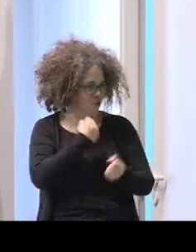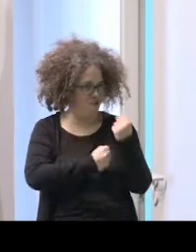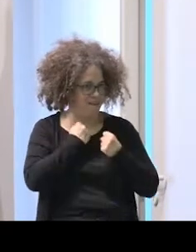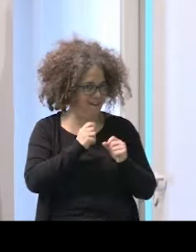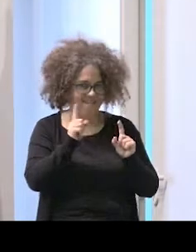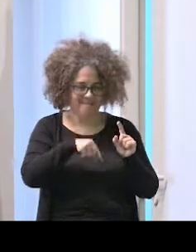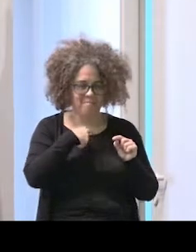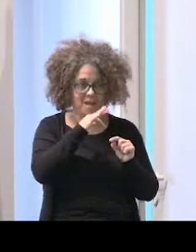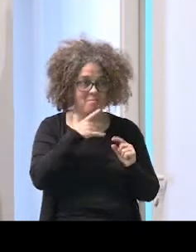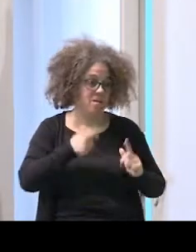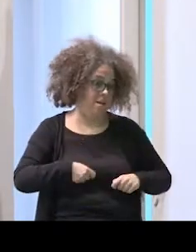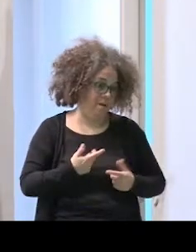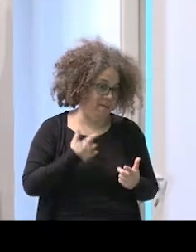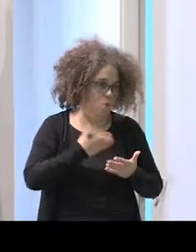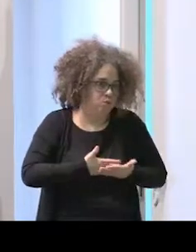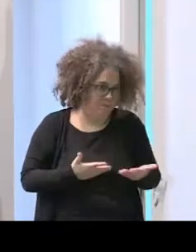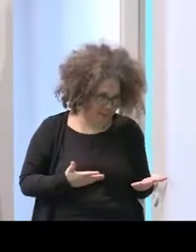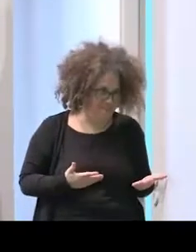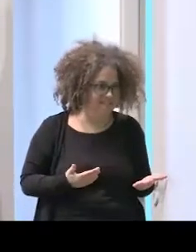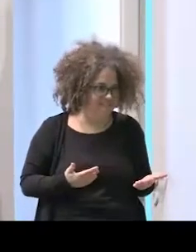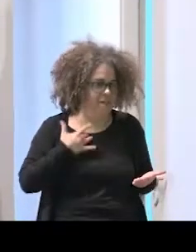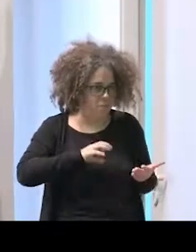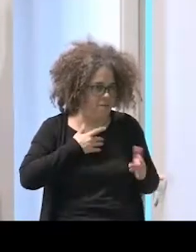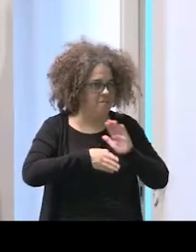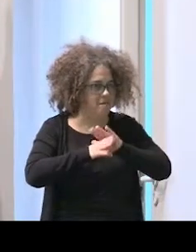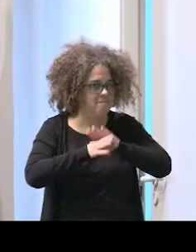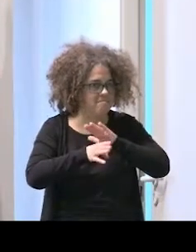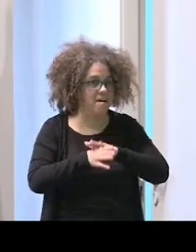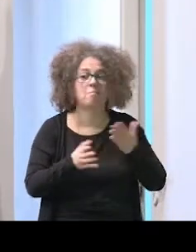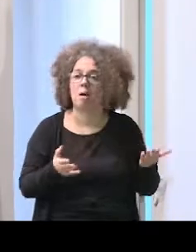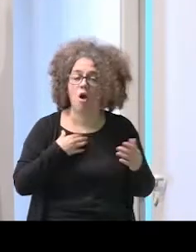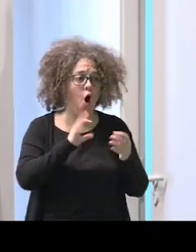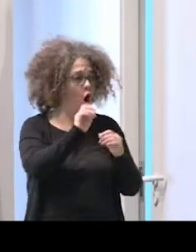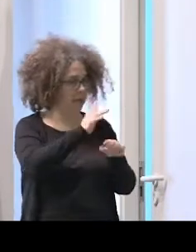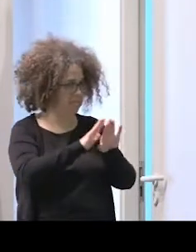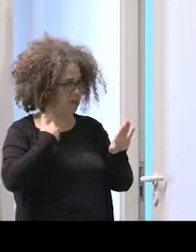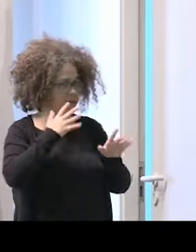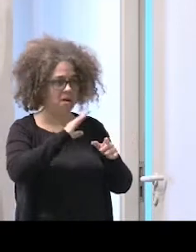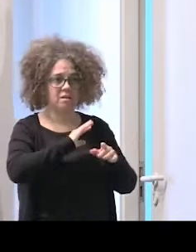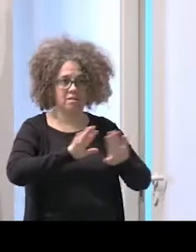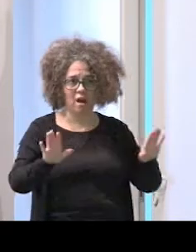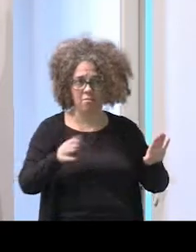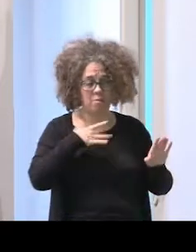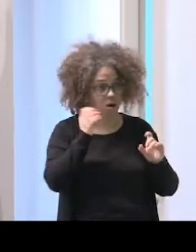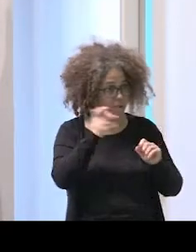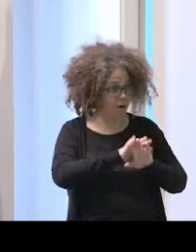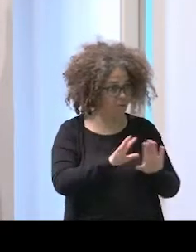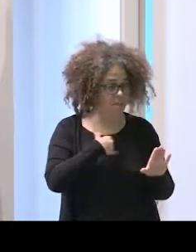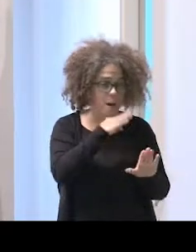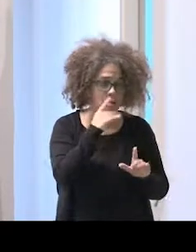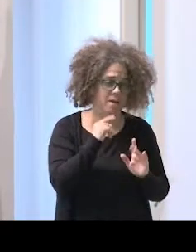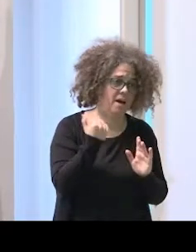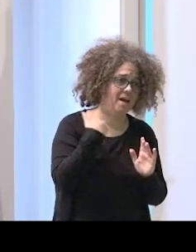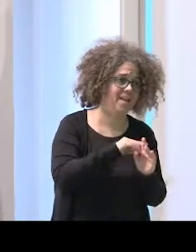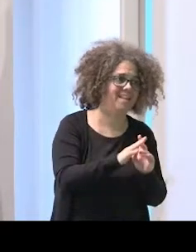principio, hasta la pasta justifica que se haga, ¿vale? Pues bueno, ya lo tenemos. Yo creo que aquí puedo acabar la conferencia porque hemos llegado al punto